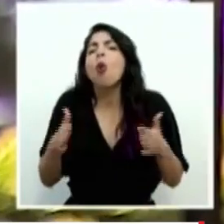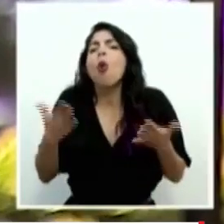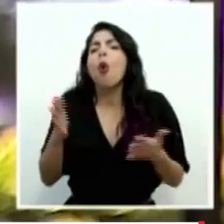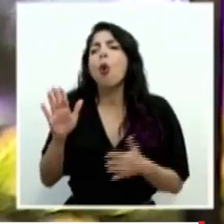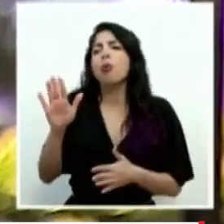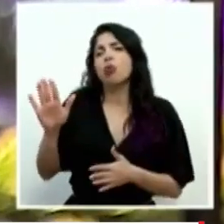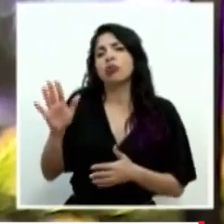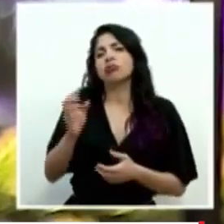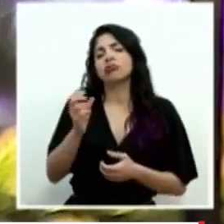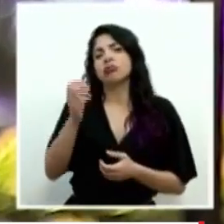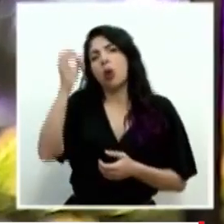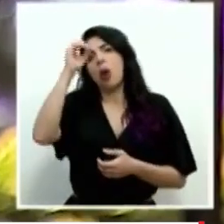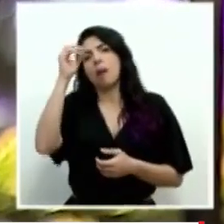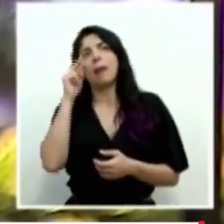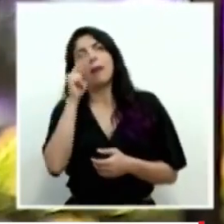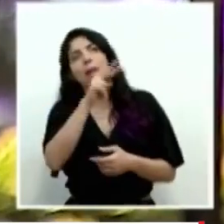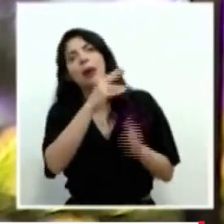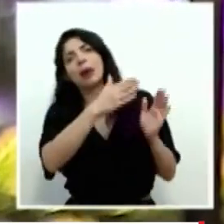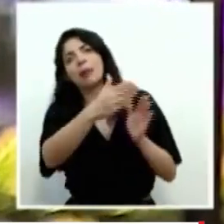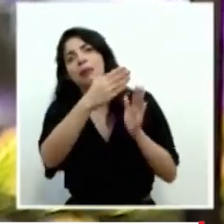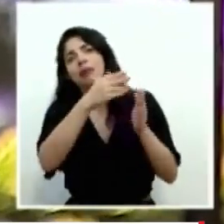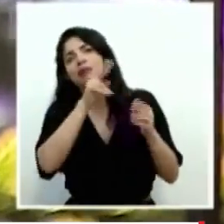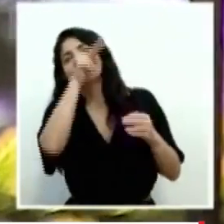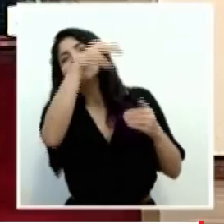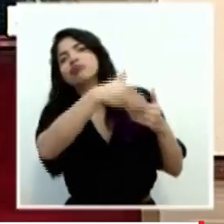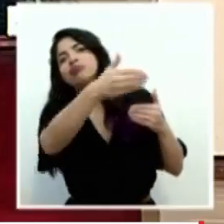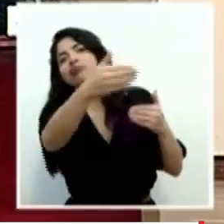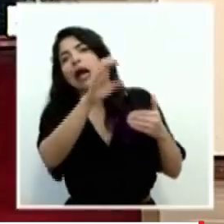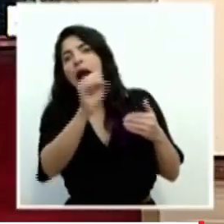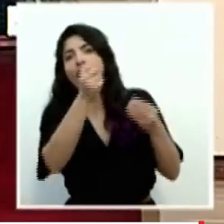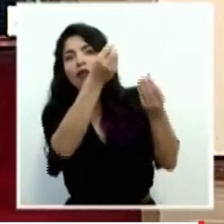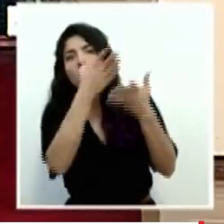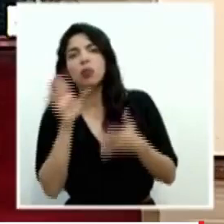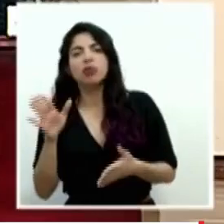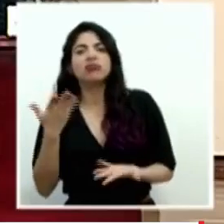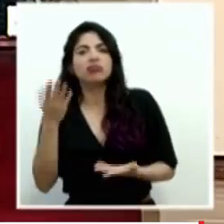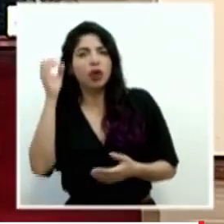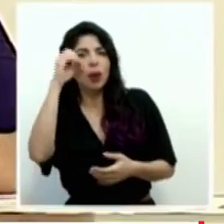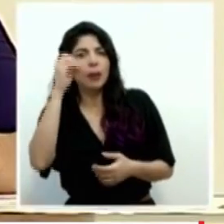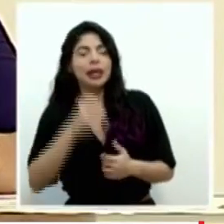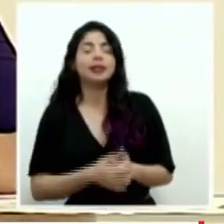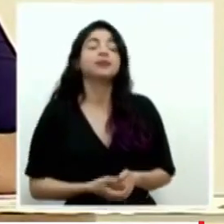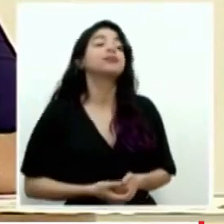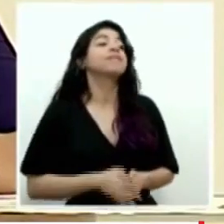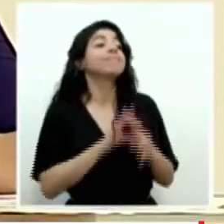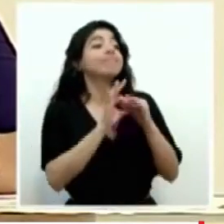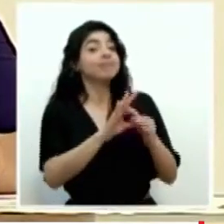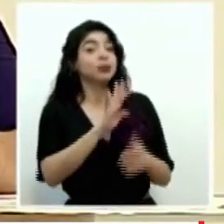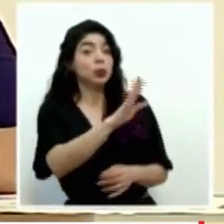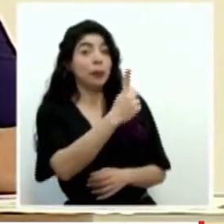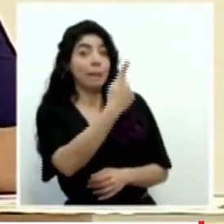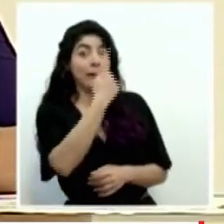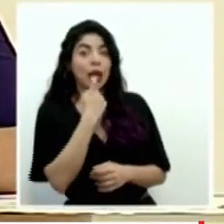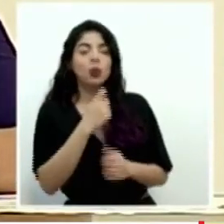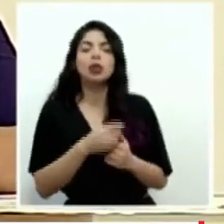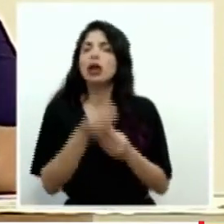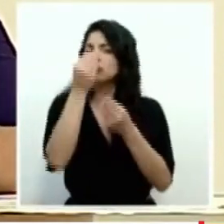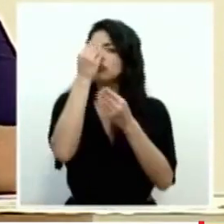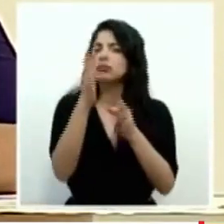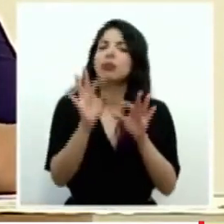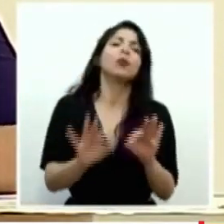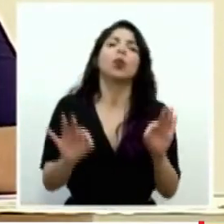¿cómo toma esas proyecciones que mostraron ayer? Gracias. En relación con su consulta, señalar